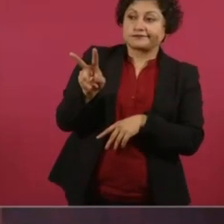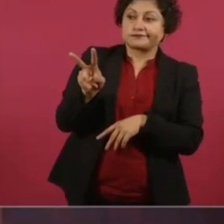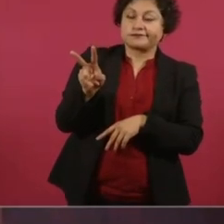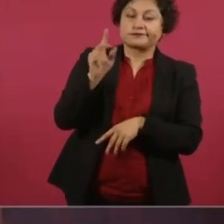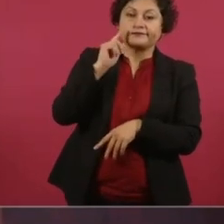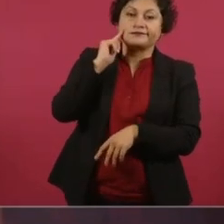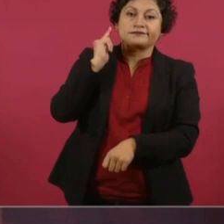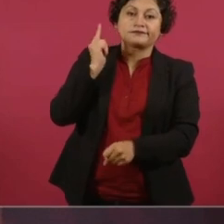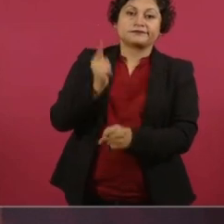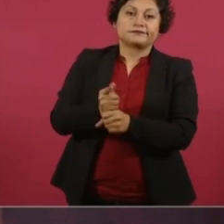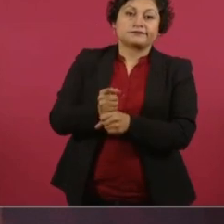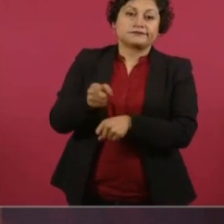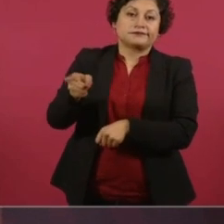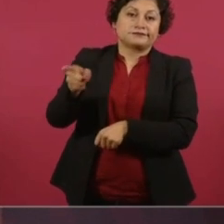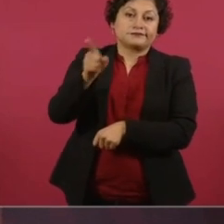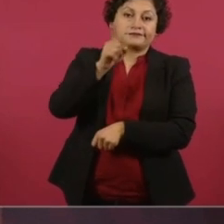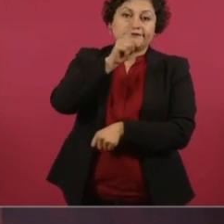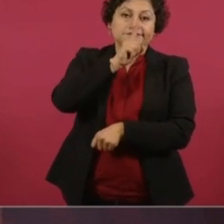credibilidad,